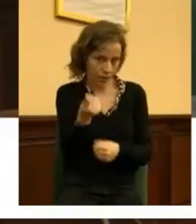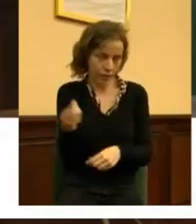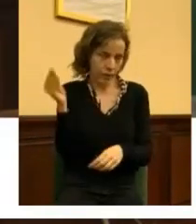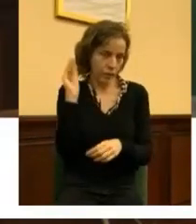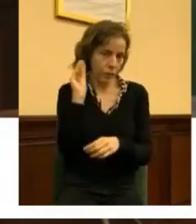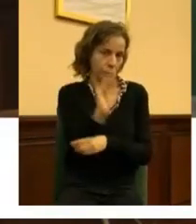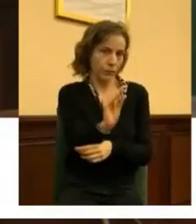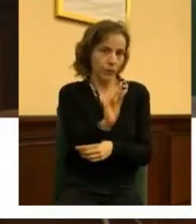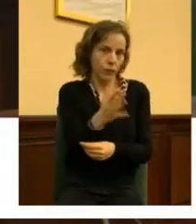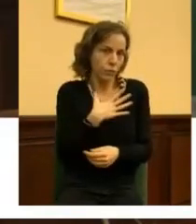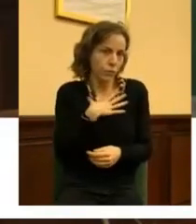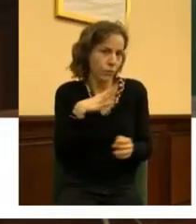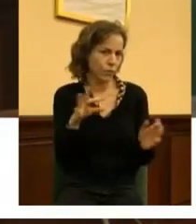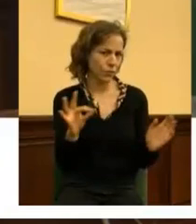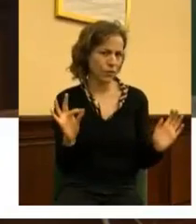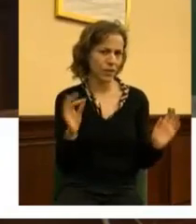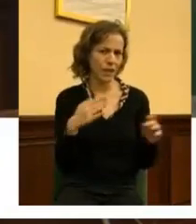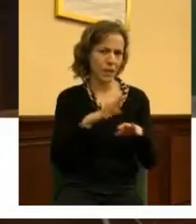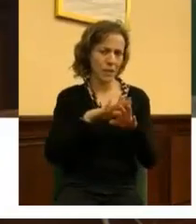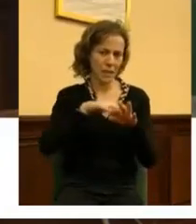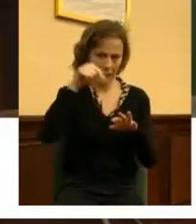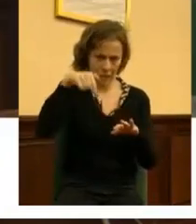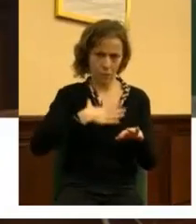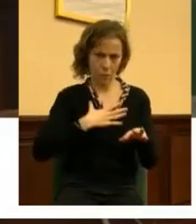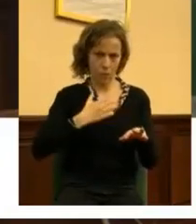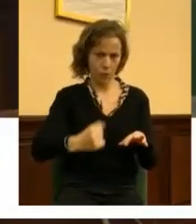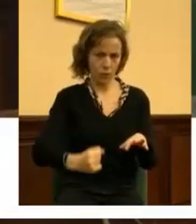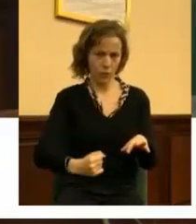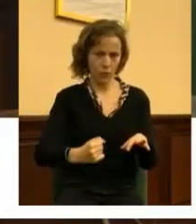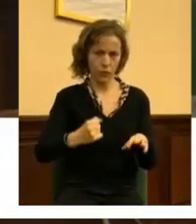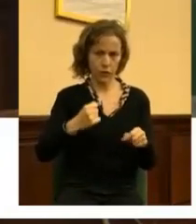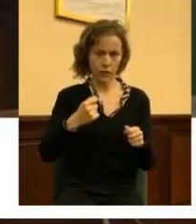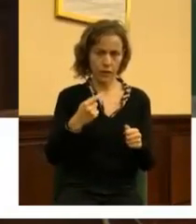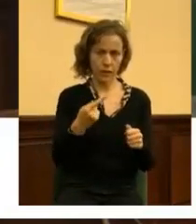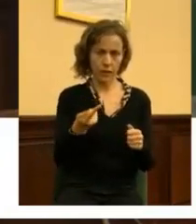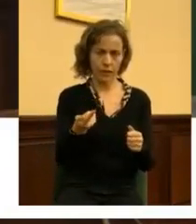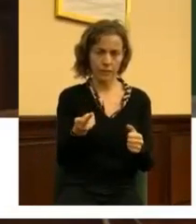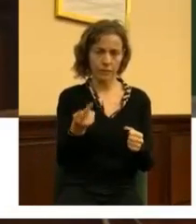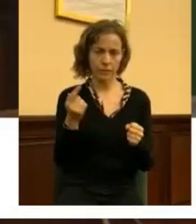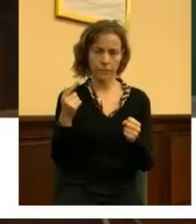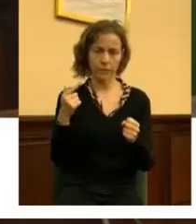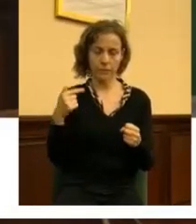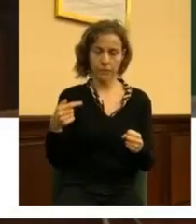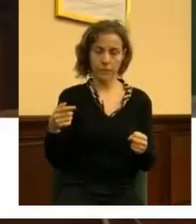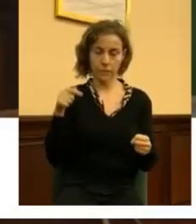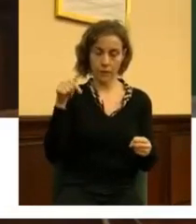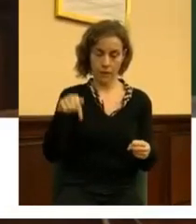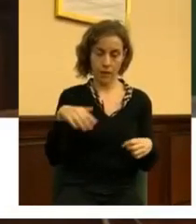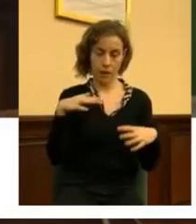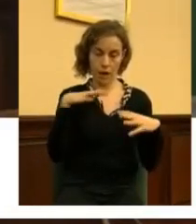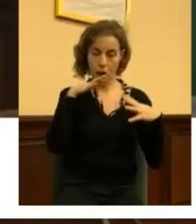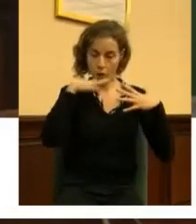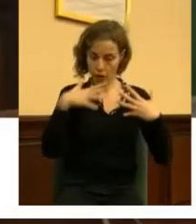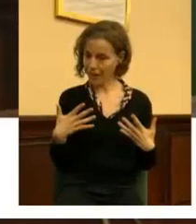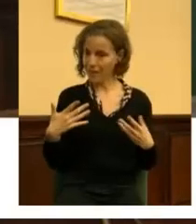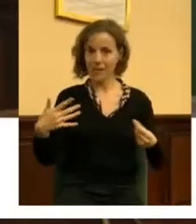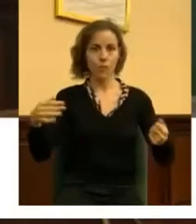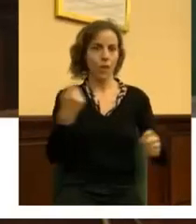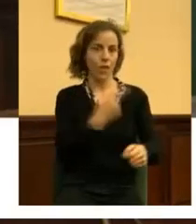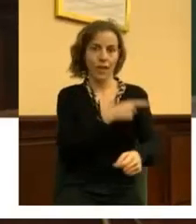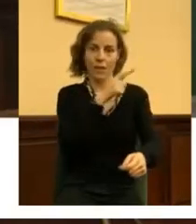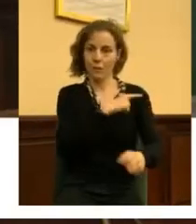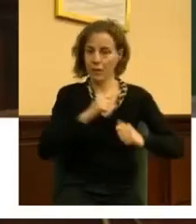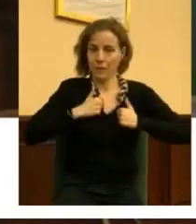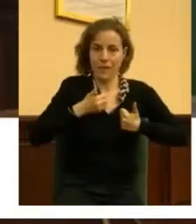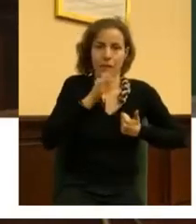COVID para que en Móstoles prácticas deportivas que ahora mismo no se pueden poner en marcha,